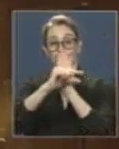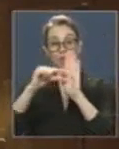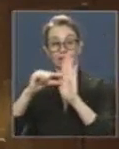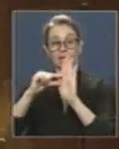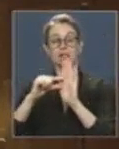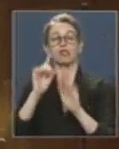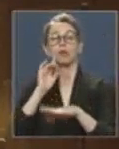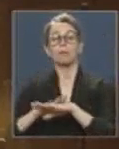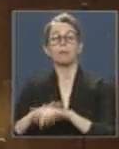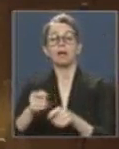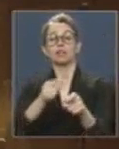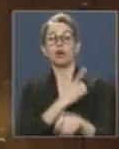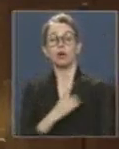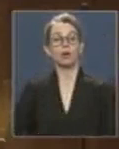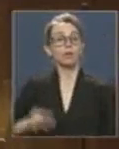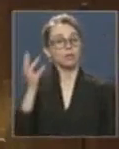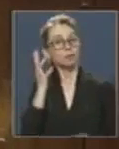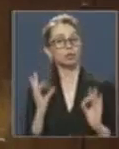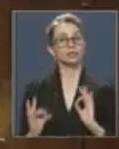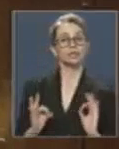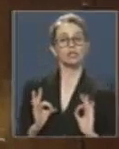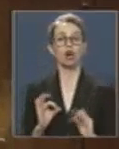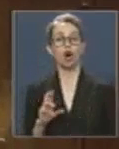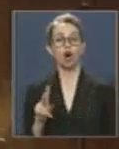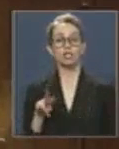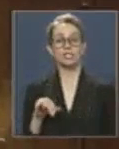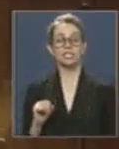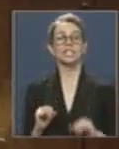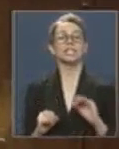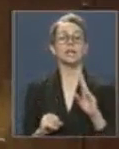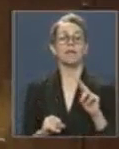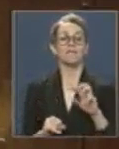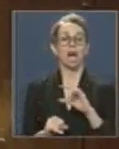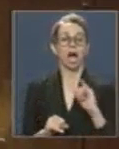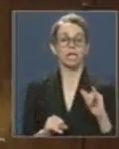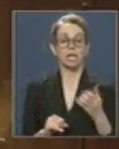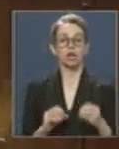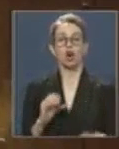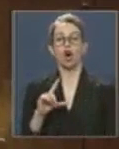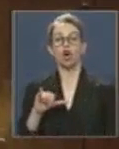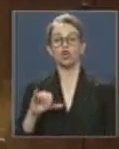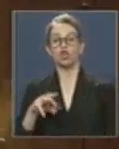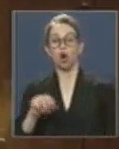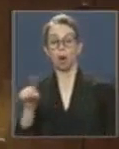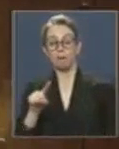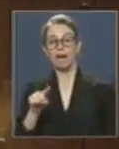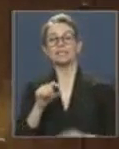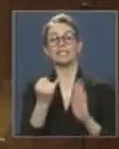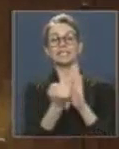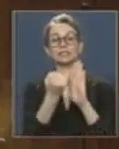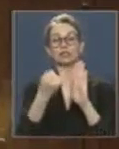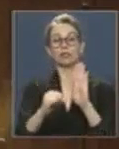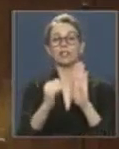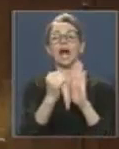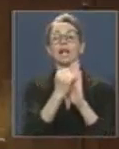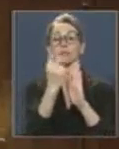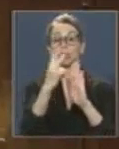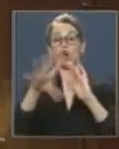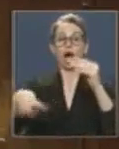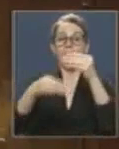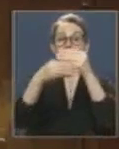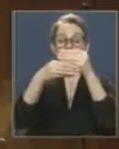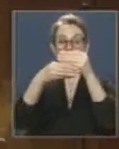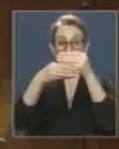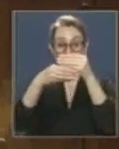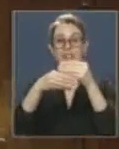de las diputadas señoritas Orsini, Vallejo y Yomans para agregar como inciso final del artículo 2 que el